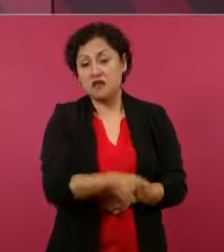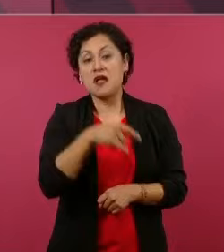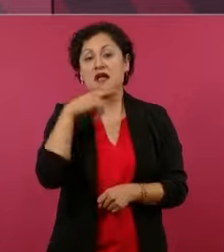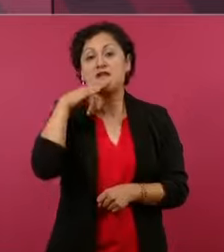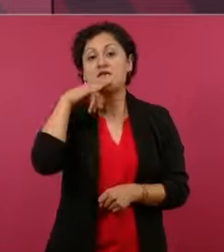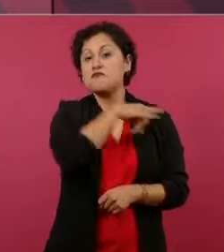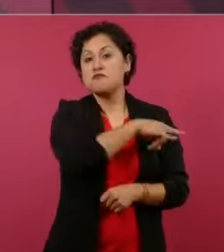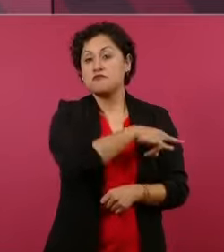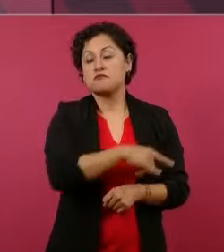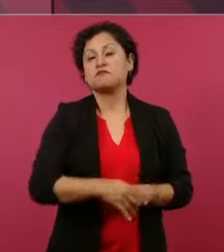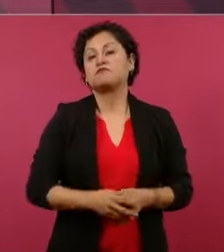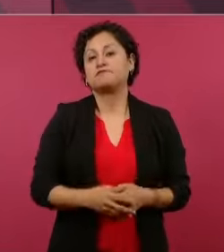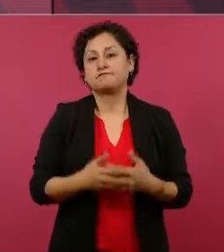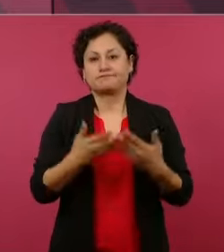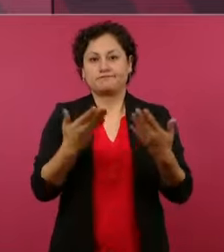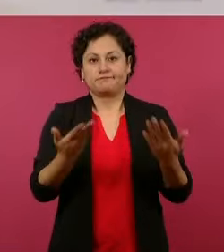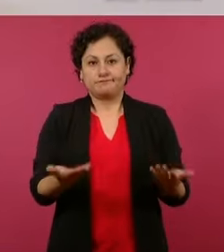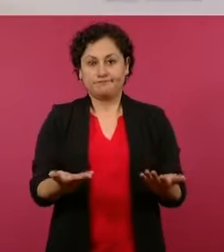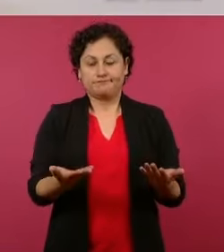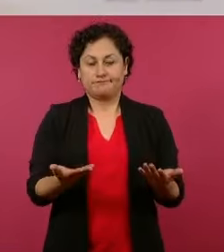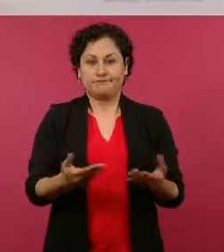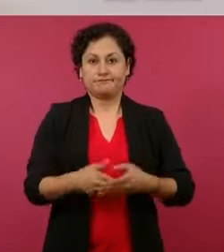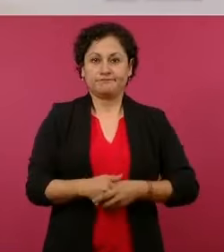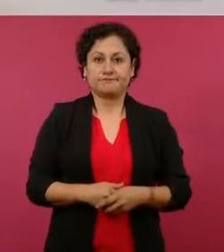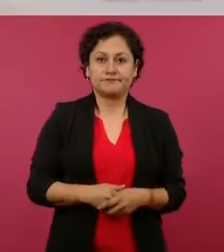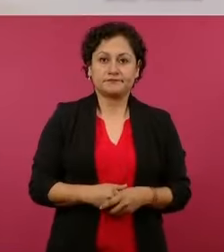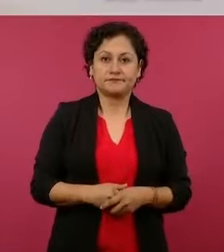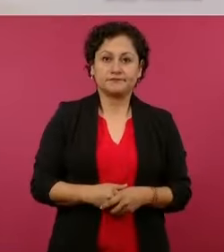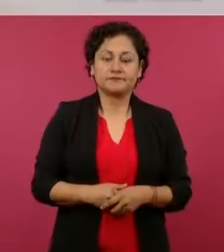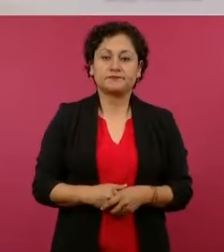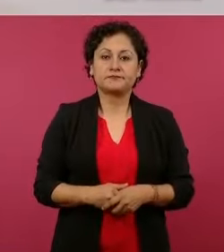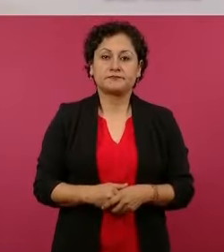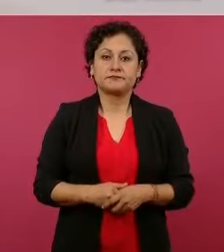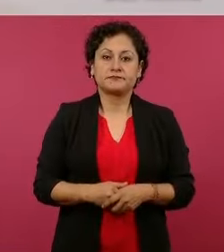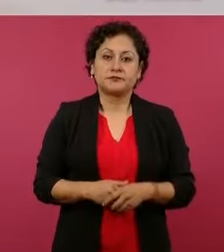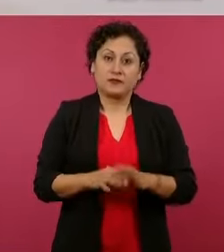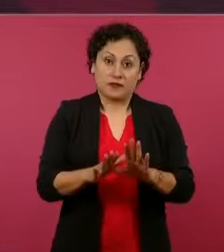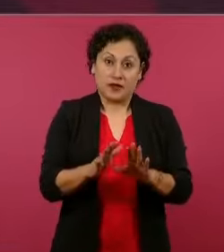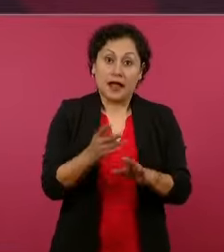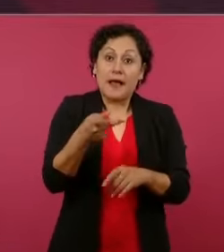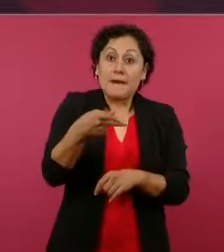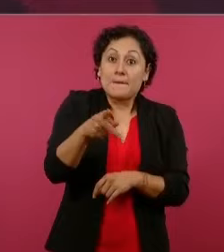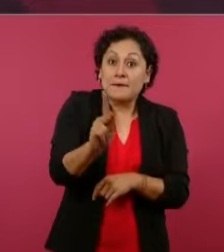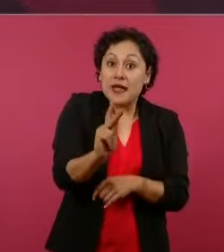ahora que necesitan de la